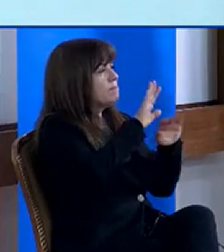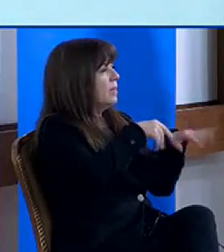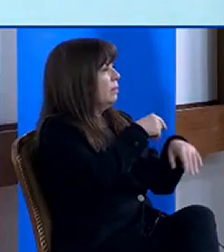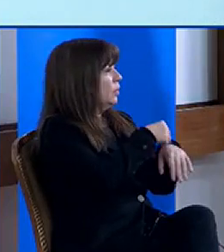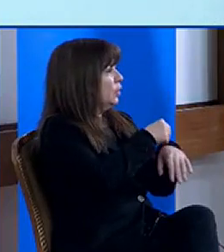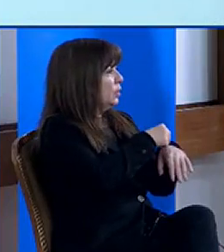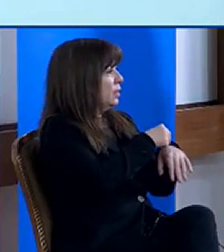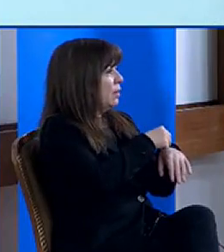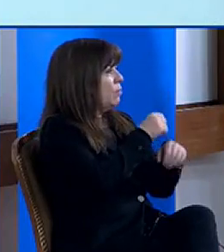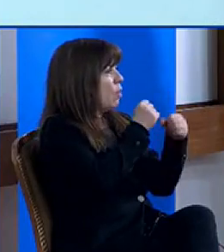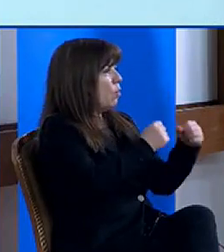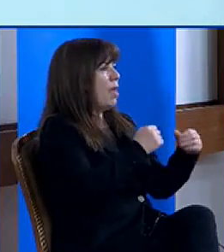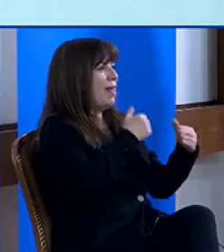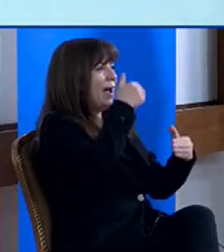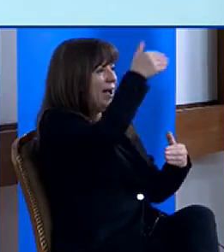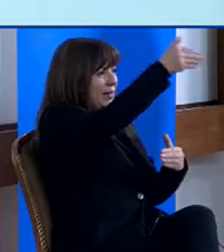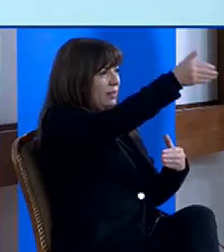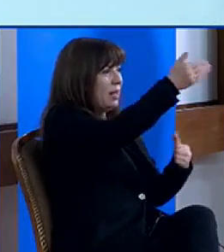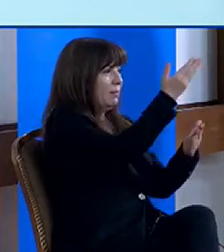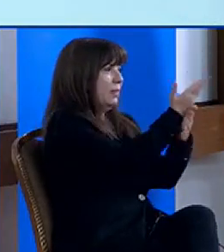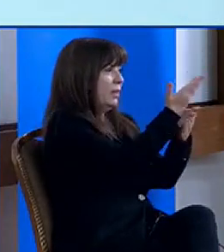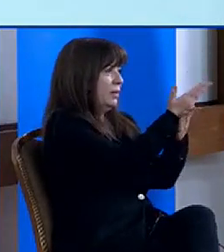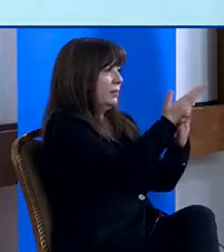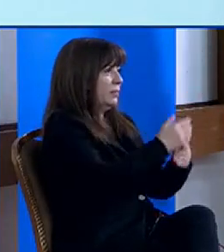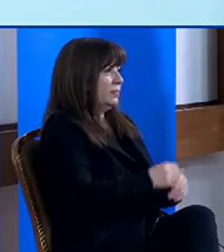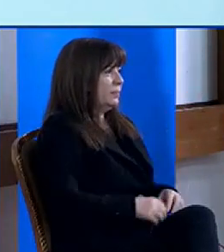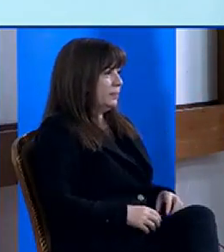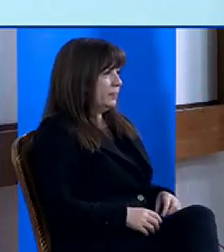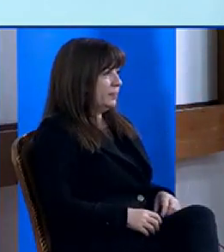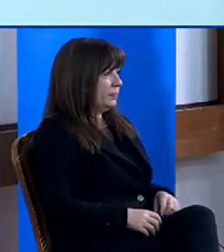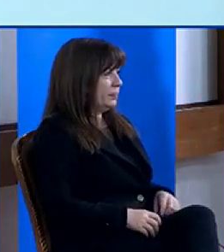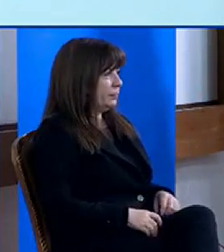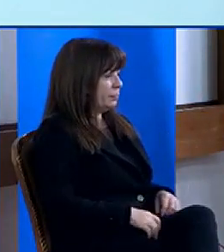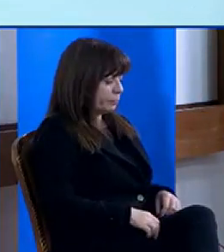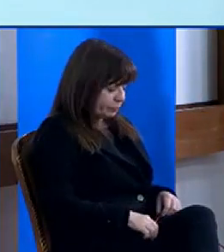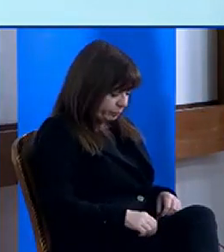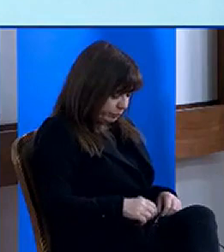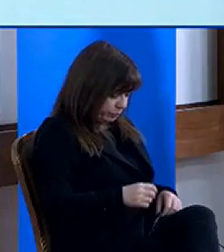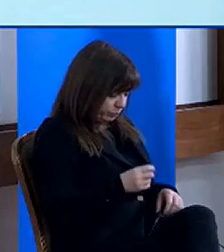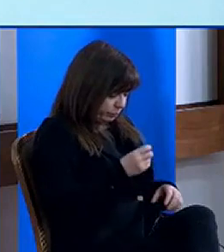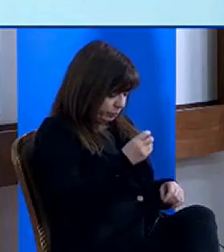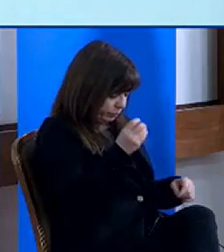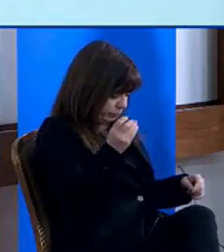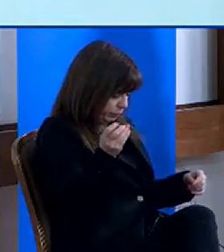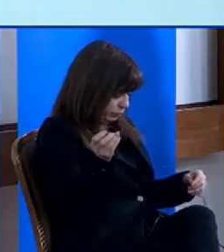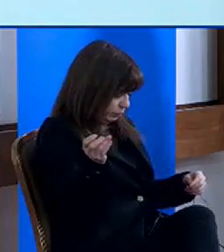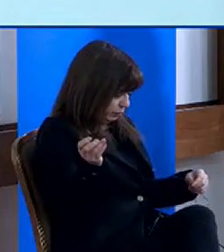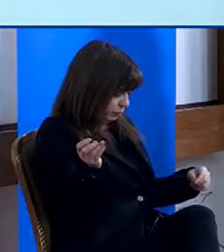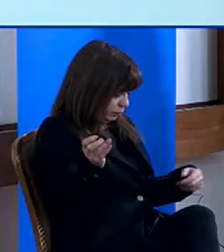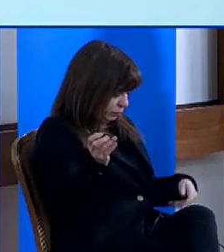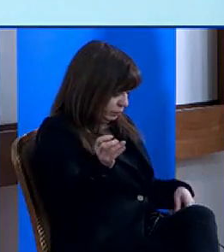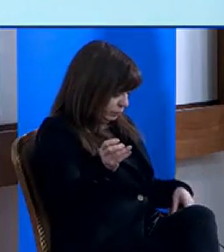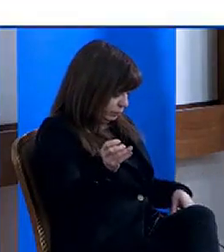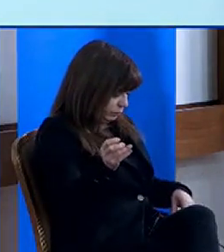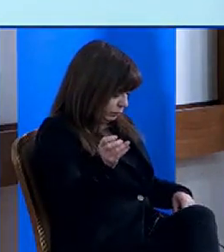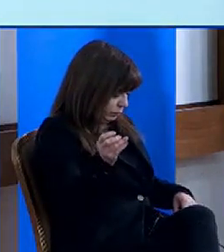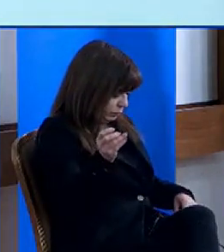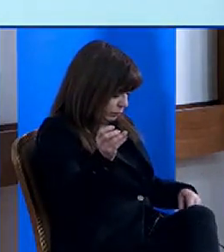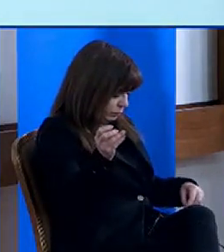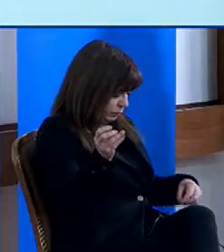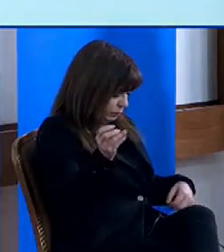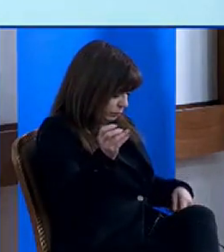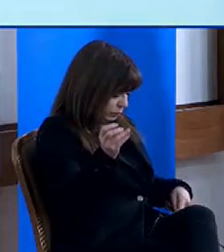que pueda quizás necesitarlo. Vale está atrás para poder entregárselo.